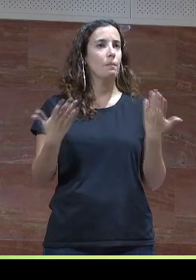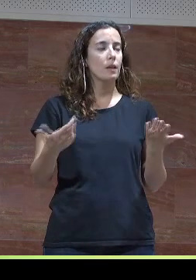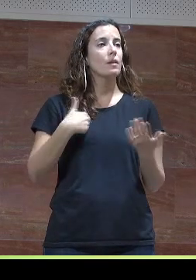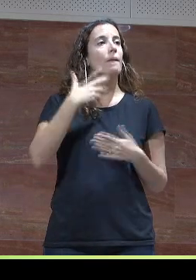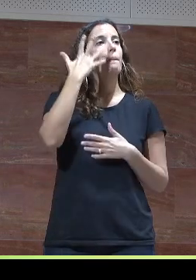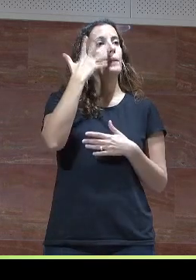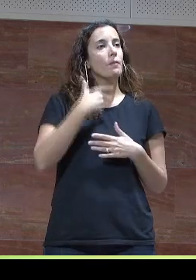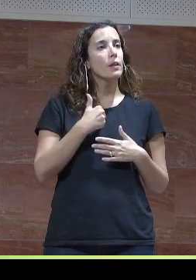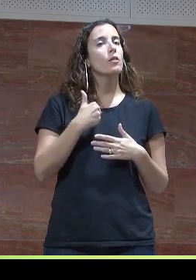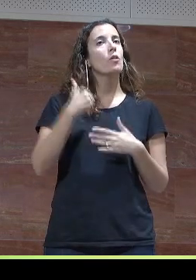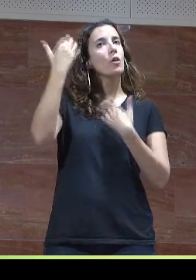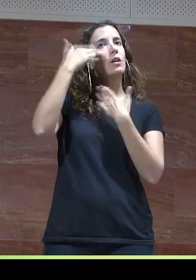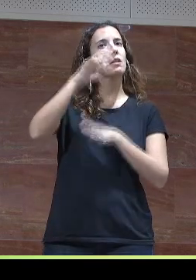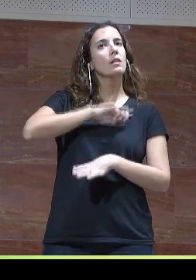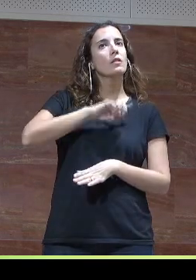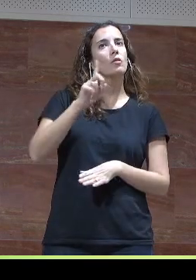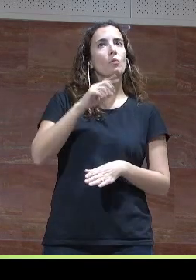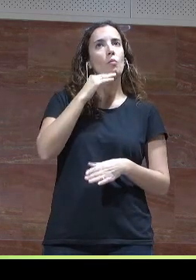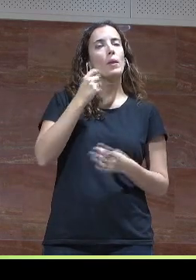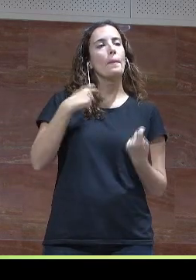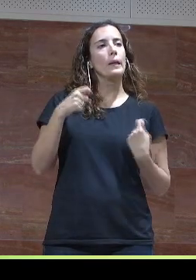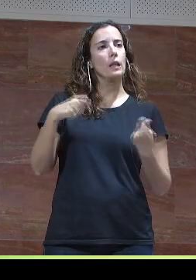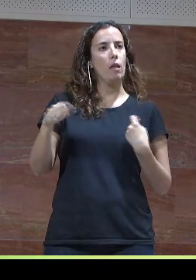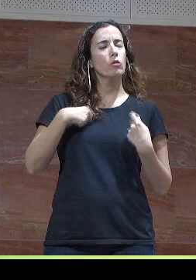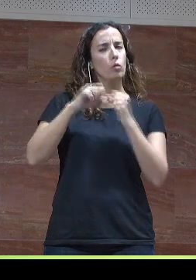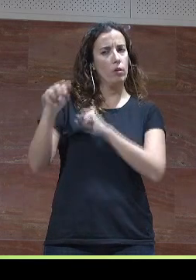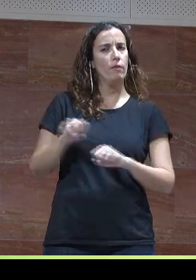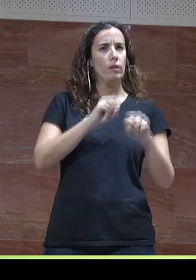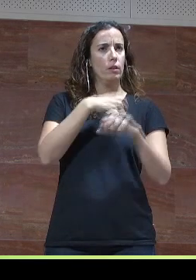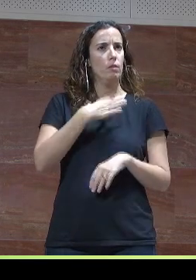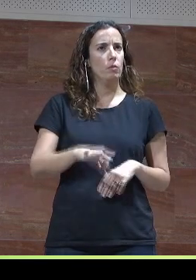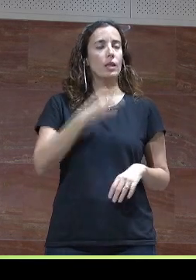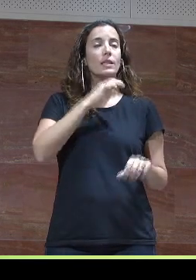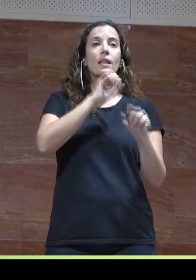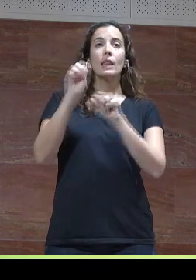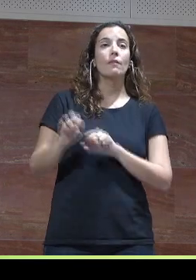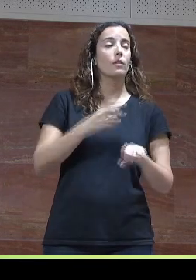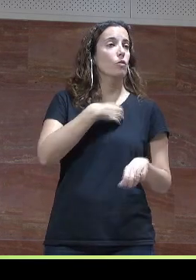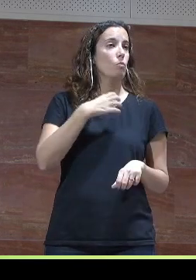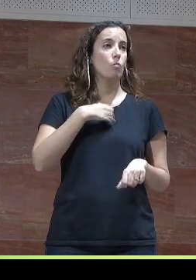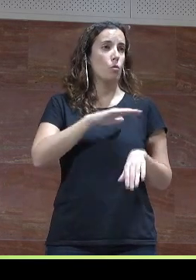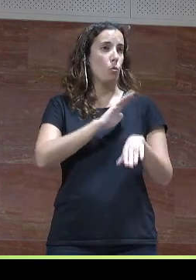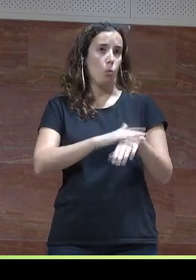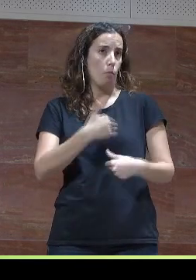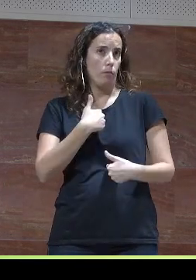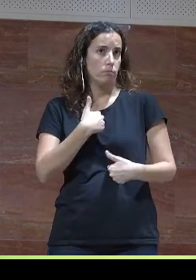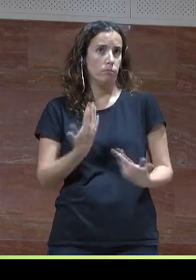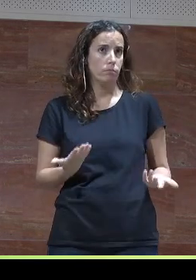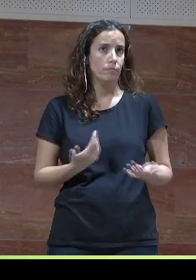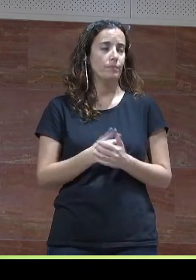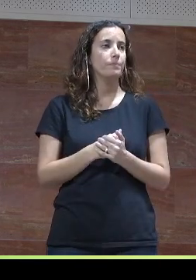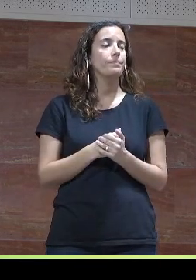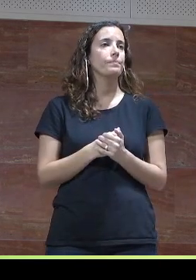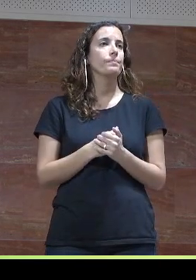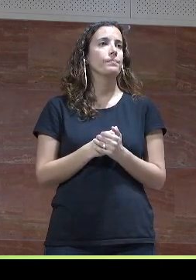que me traten como un objeto de mercado que me puedo defender, y si no me puedo defender, la culpa es mía,